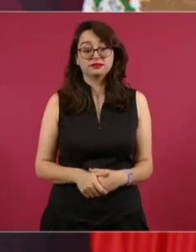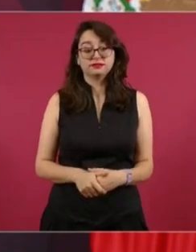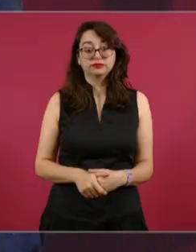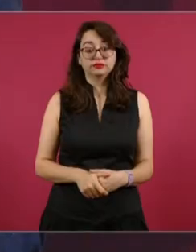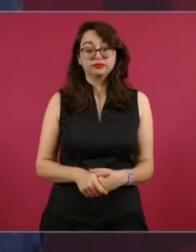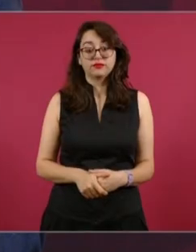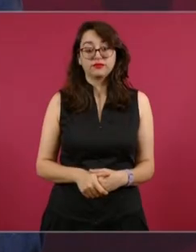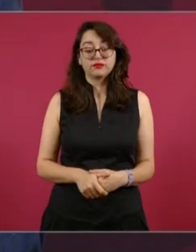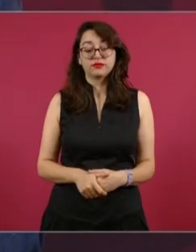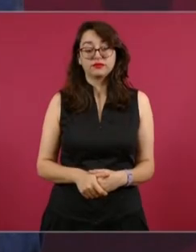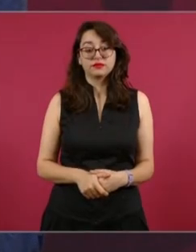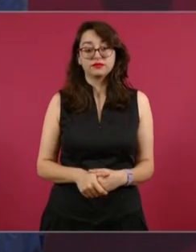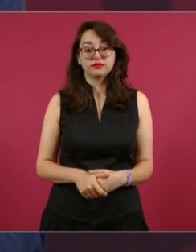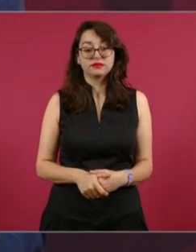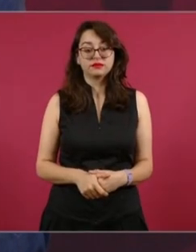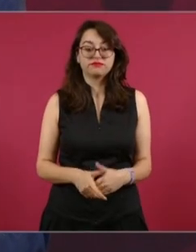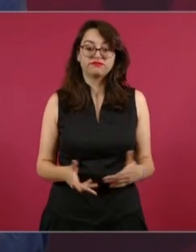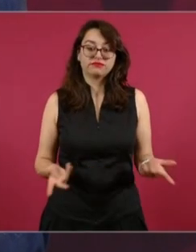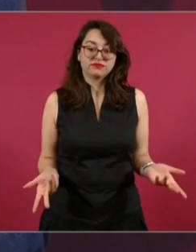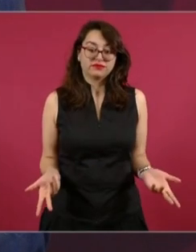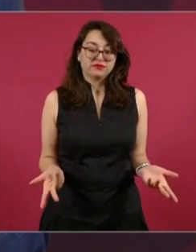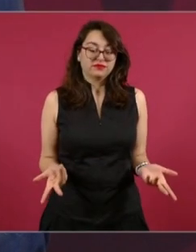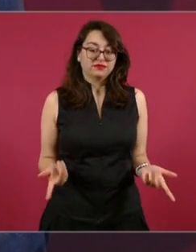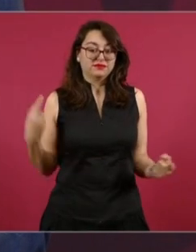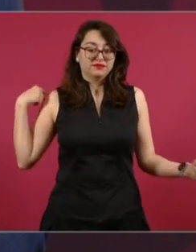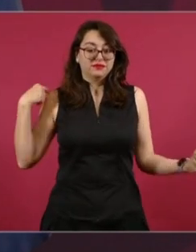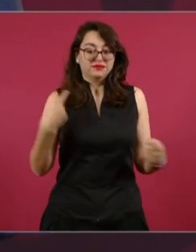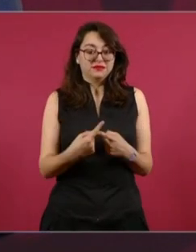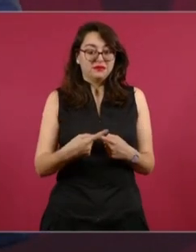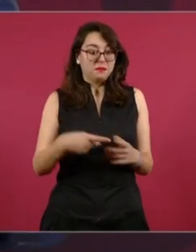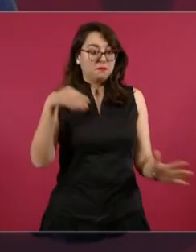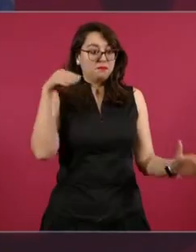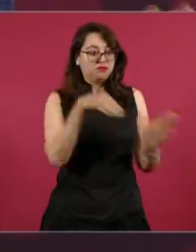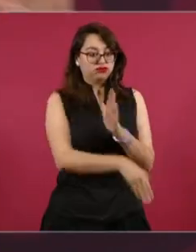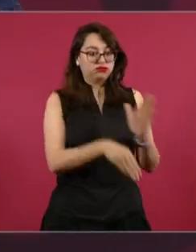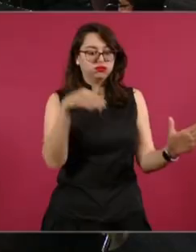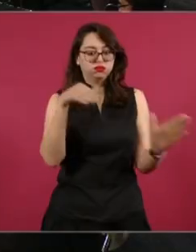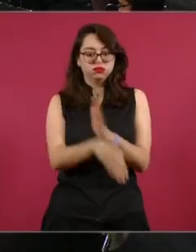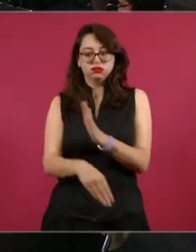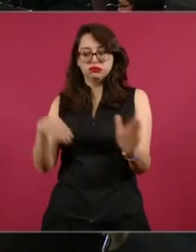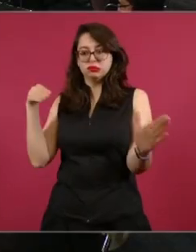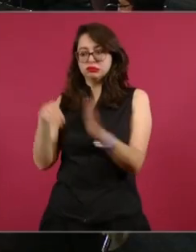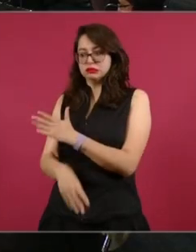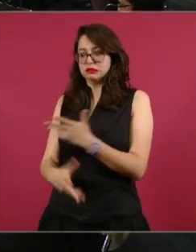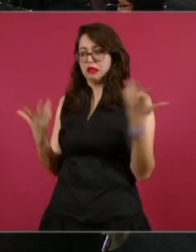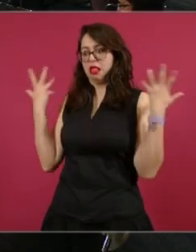ante todo ese fracaso, ¿no? Es para decir, ya,